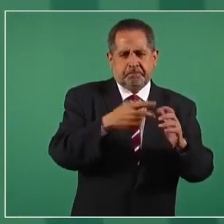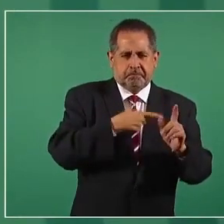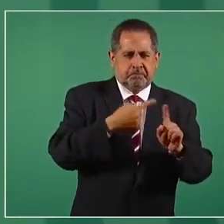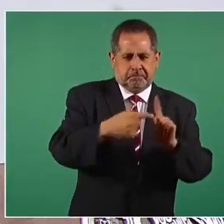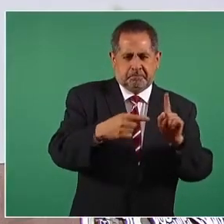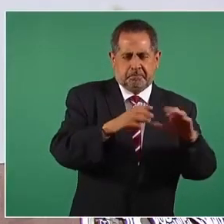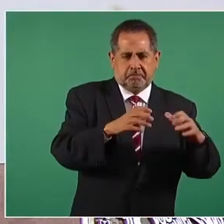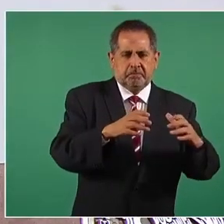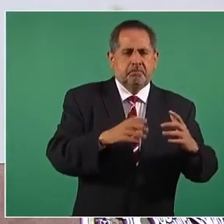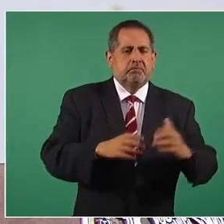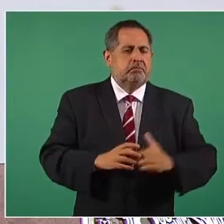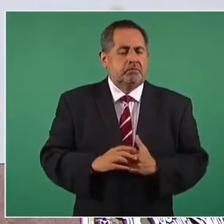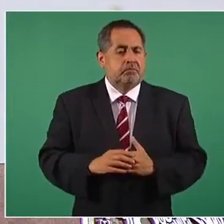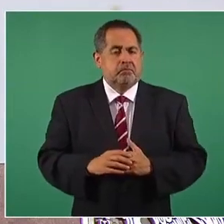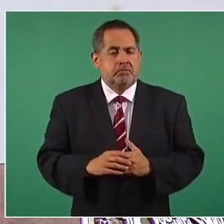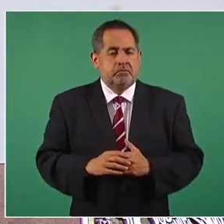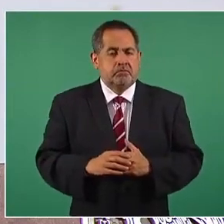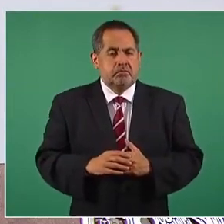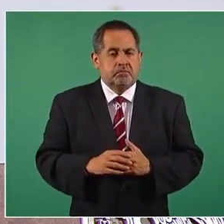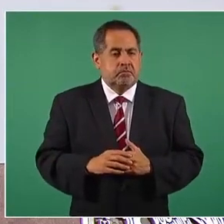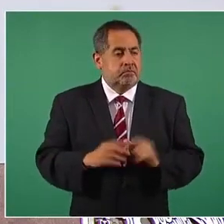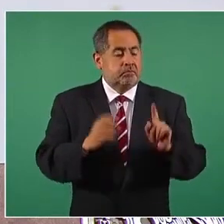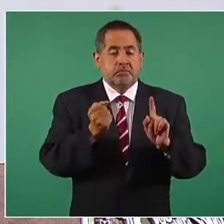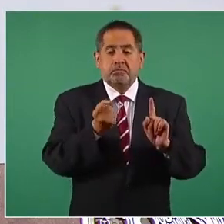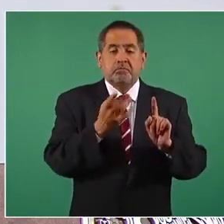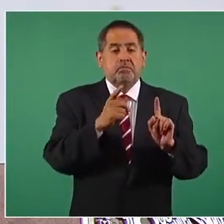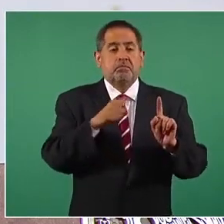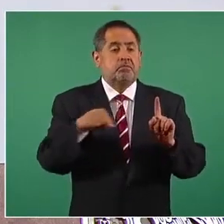¿sí?, que aunque los estén explotando,